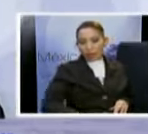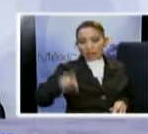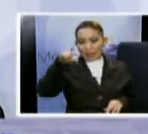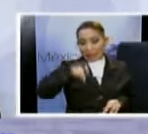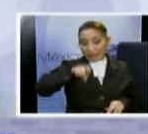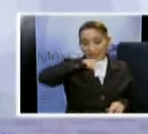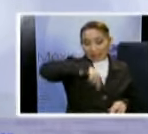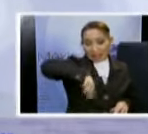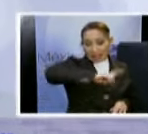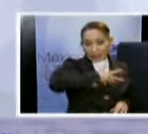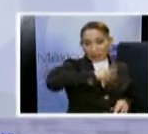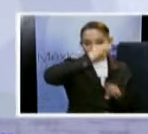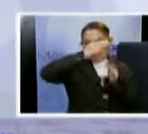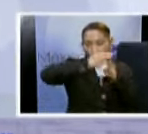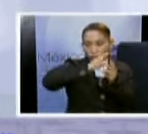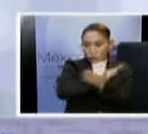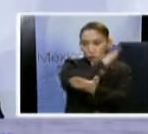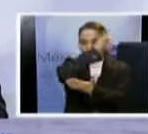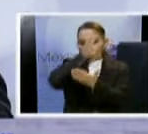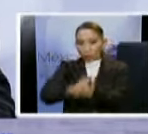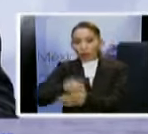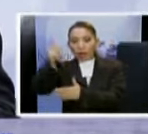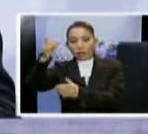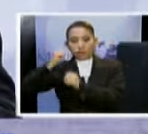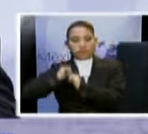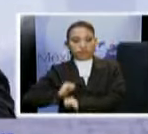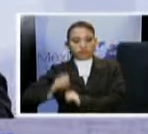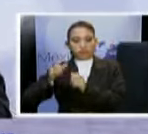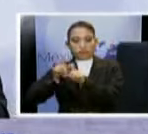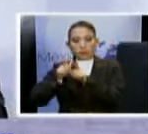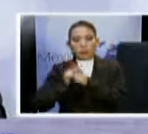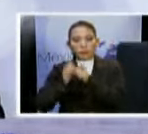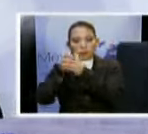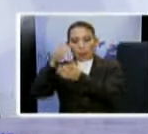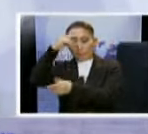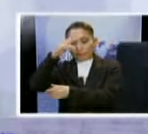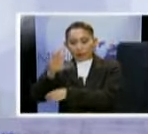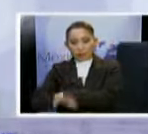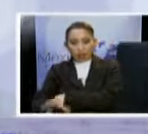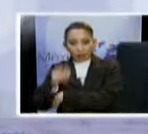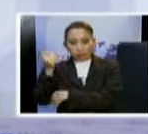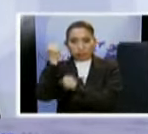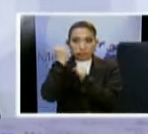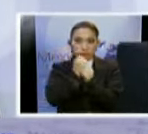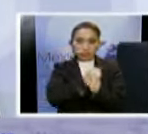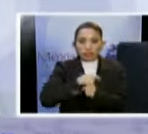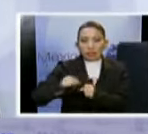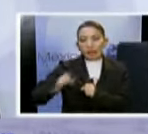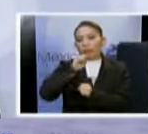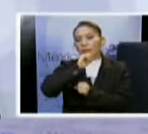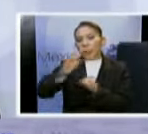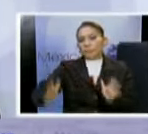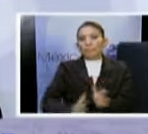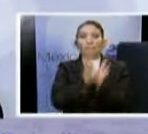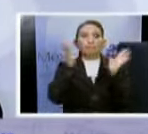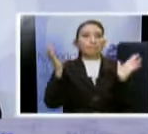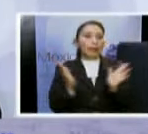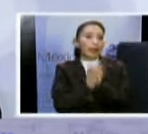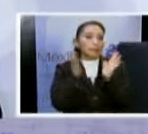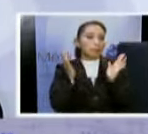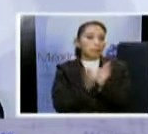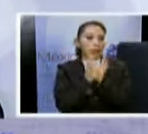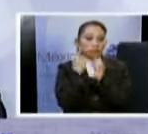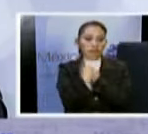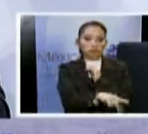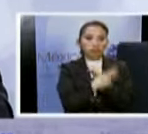quebequense, tiene en el mundo, incluyendo la Delegación General de Quebec en México ya hace muchos años, así como la participación a